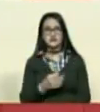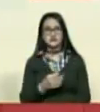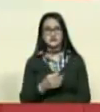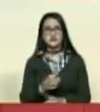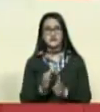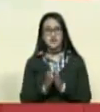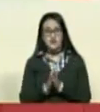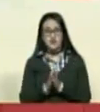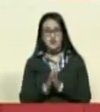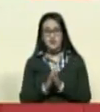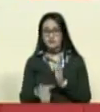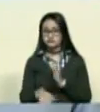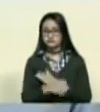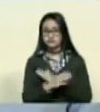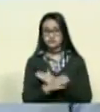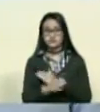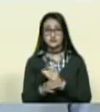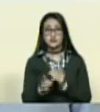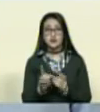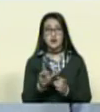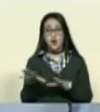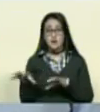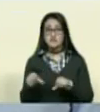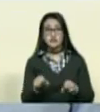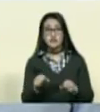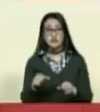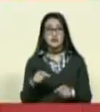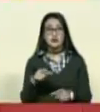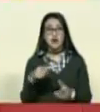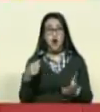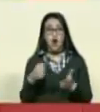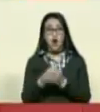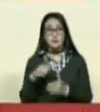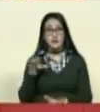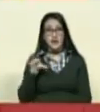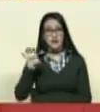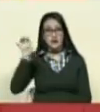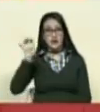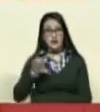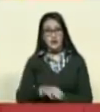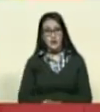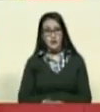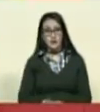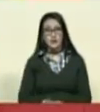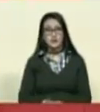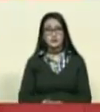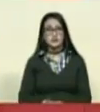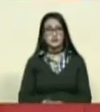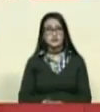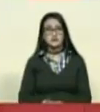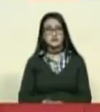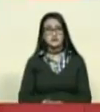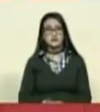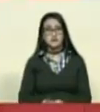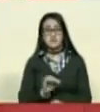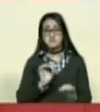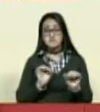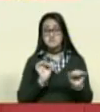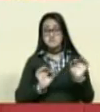Retiren a los cuadros, que no capturen a los cuadros, esto es un golpe de Estado. Preparen la